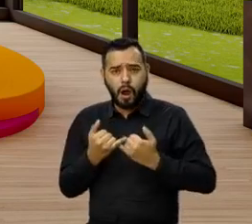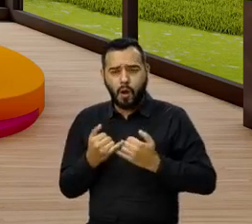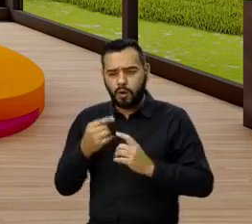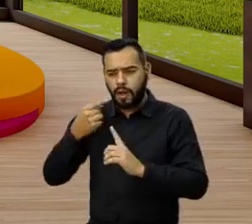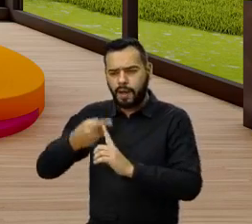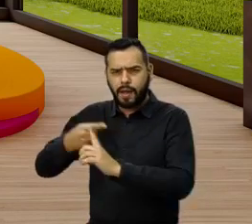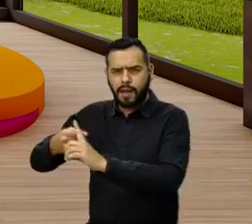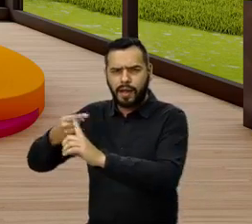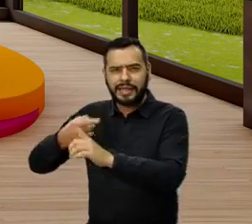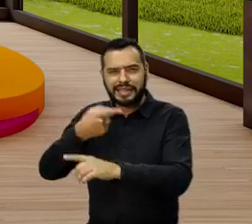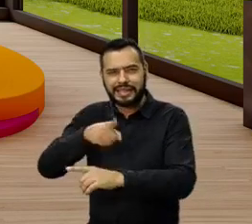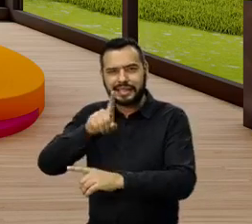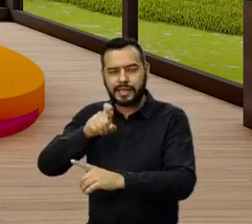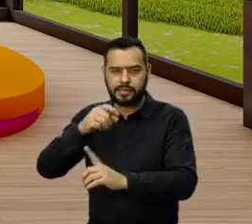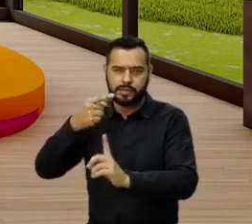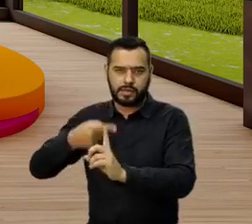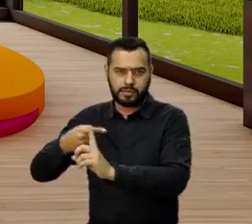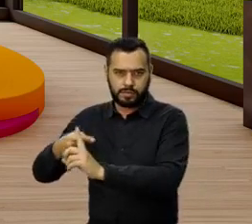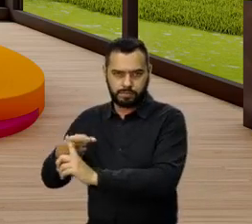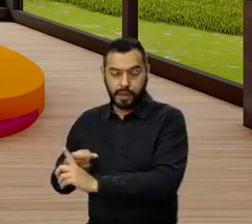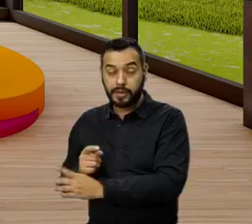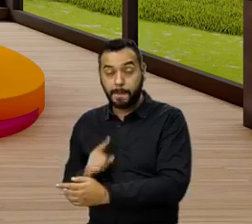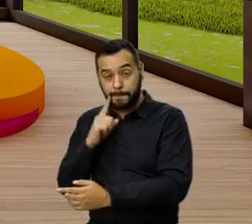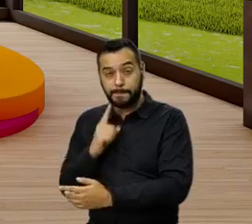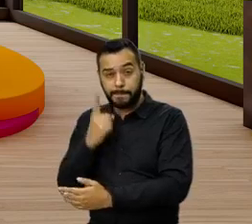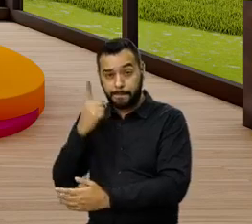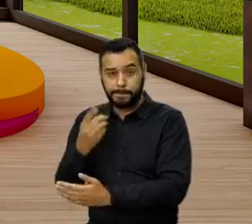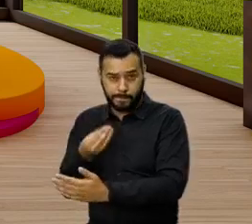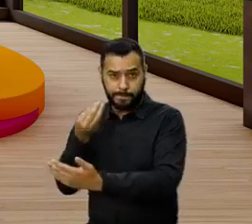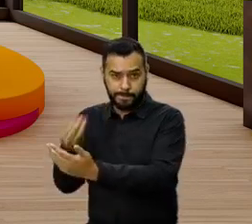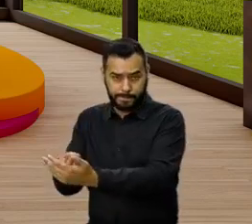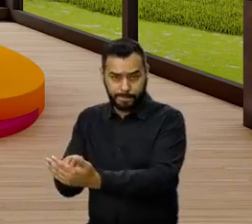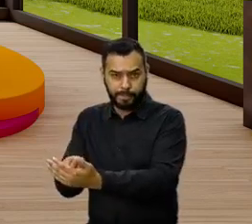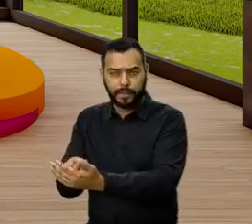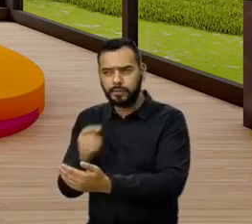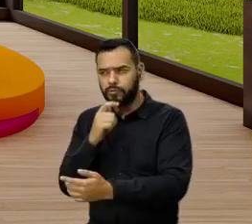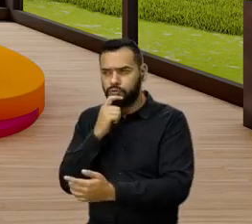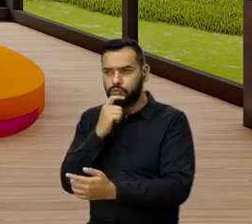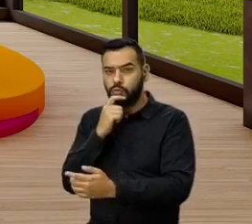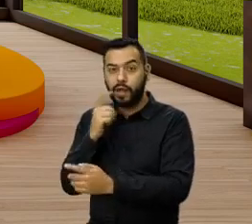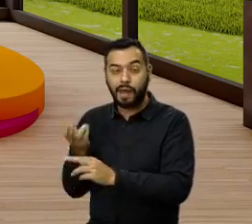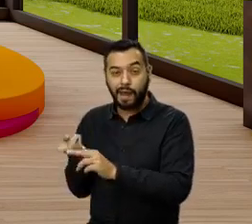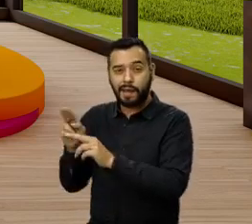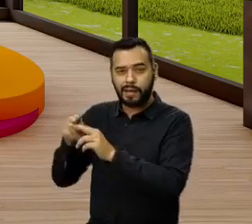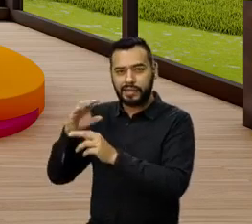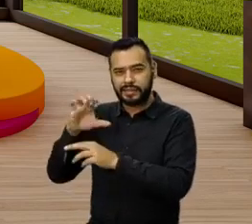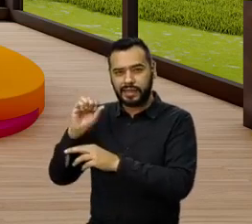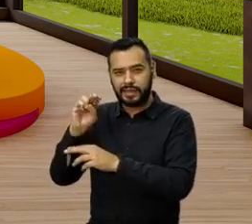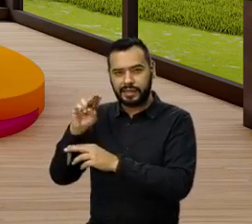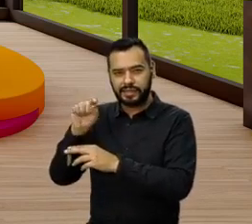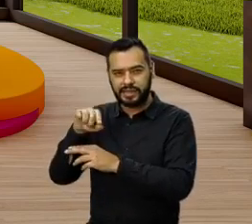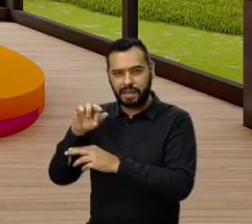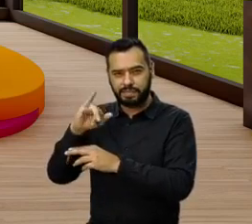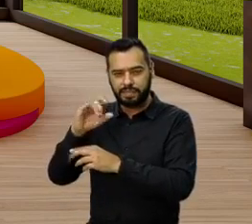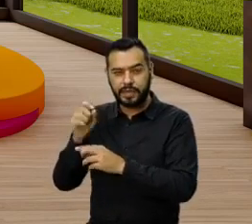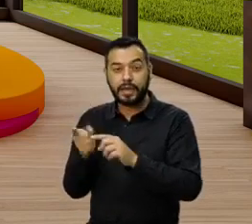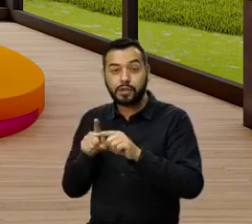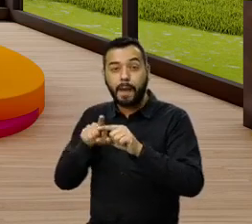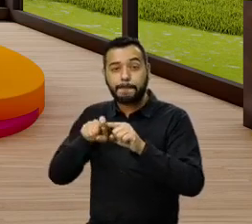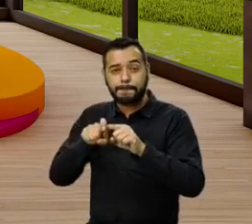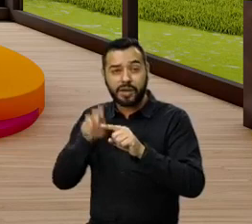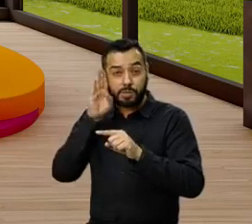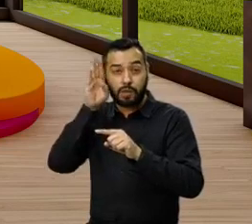un plazo de 16 meses importante con este plazo que podemos proyectar cesantías y primas futuras para que las personas interesadas